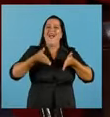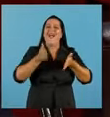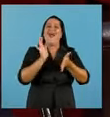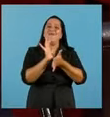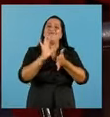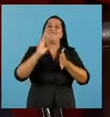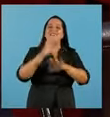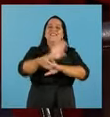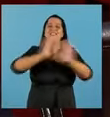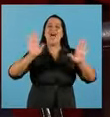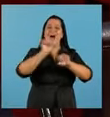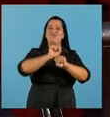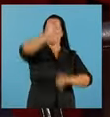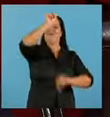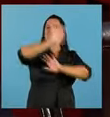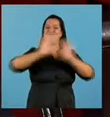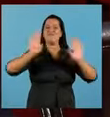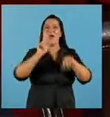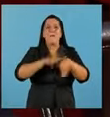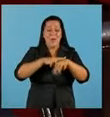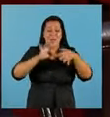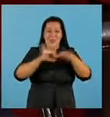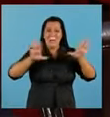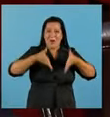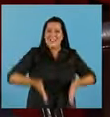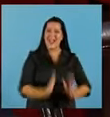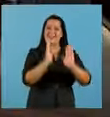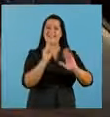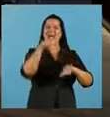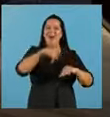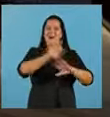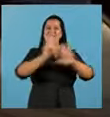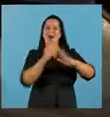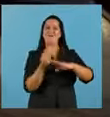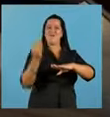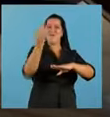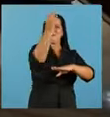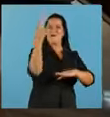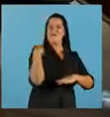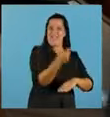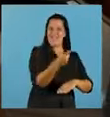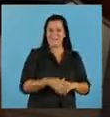como oficiales en pleno funcionamiento de la democracia.